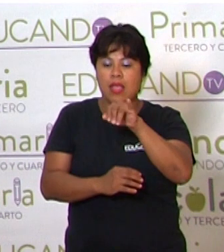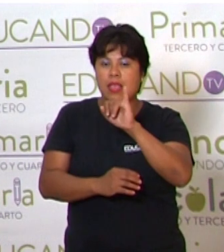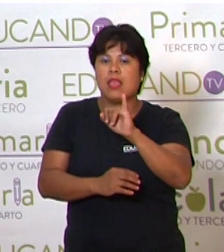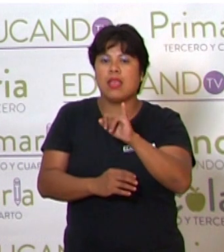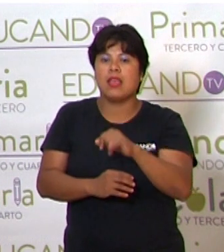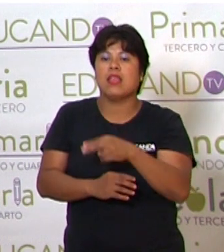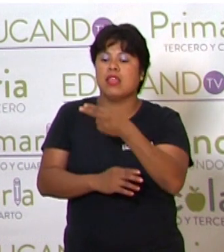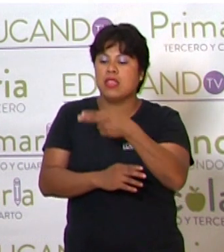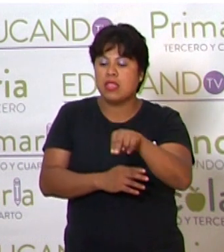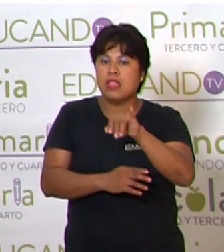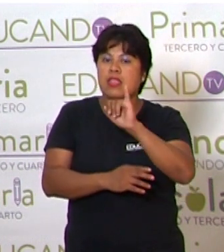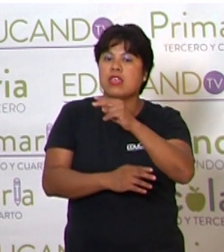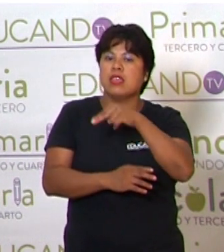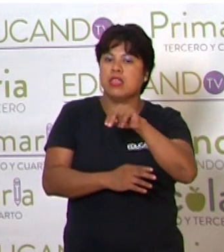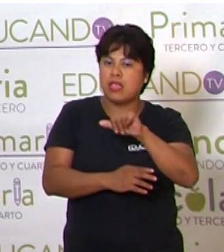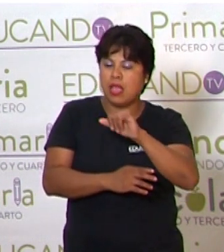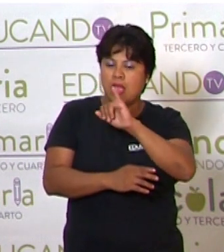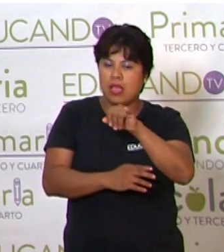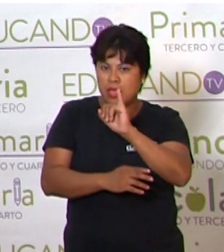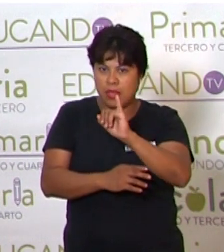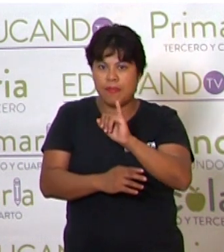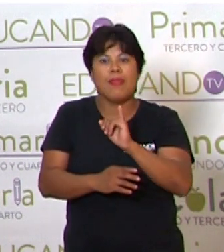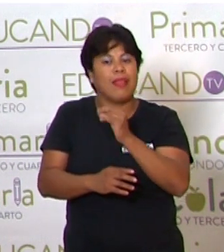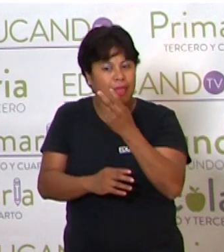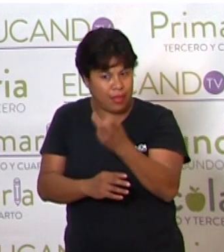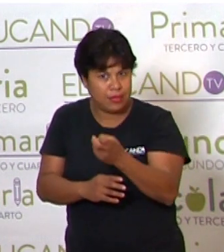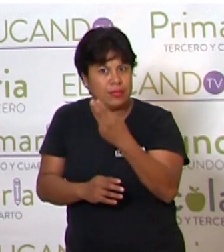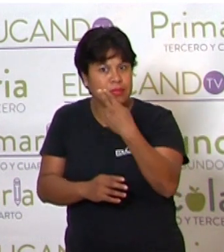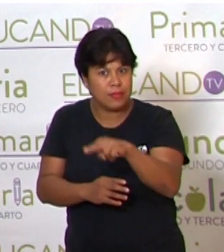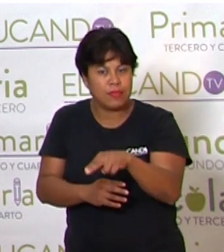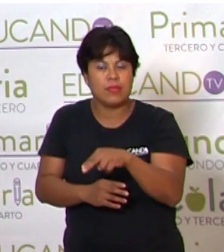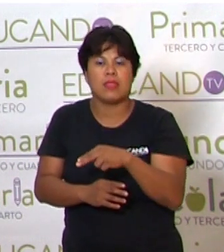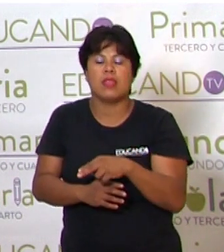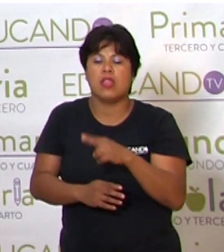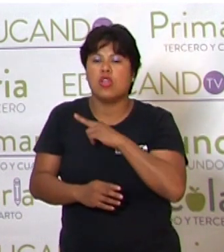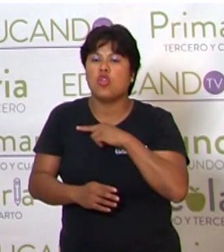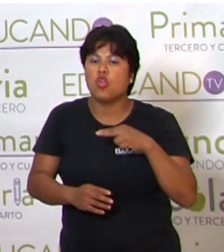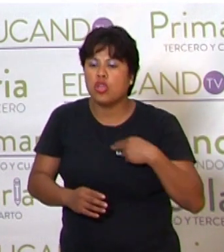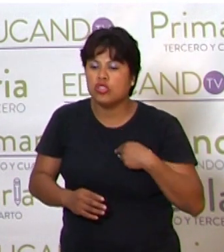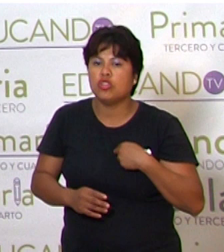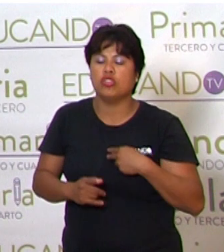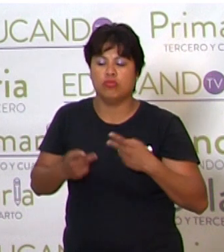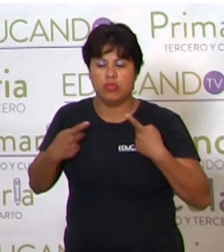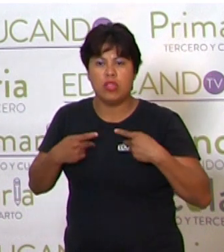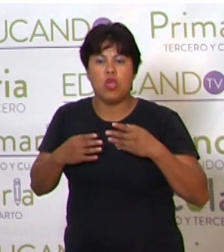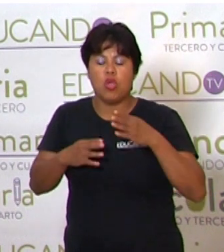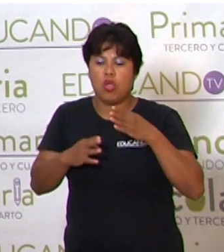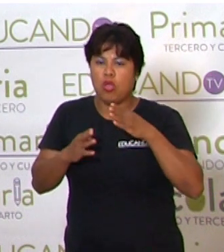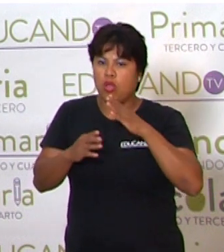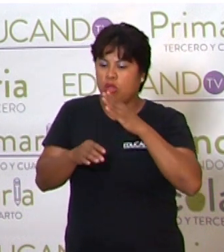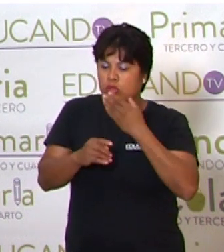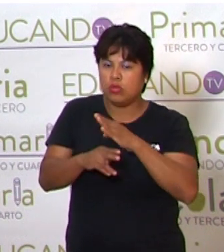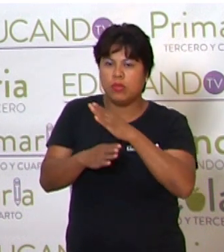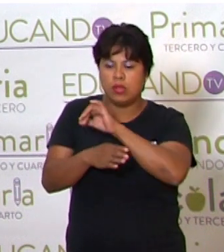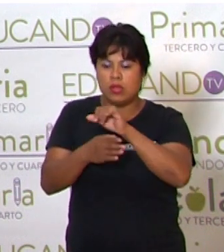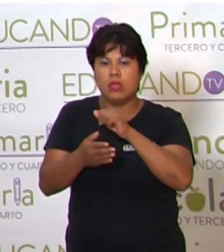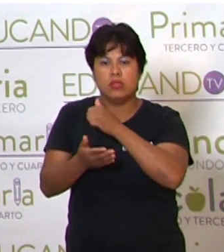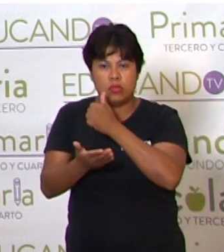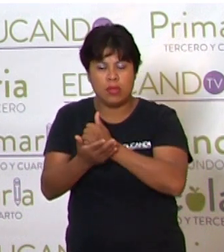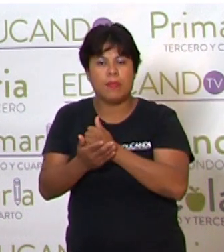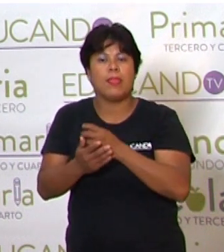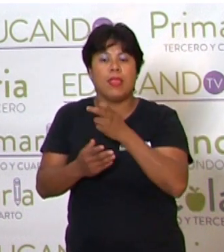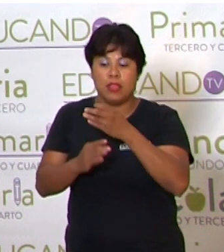el cómic, Niñaji. Como ustedes pueden ver, dice Niñaji, nuestros héroes urbanos. Ese es el número